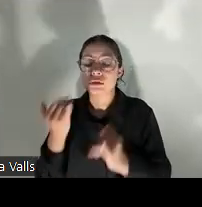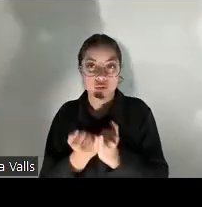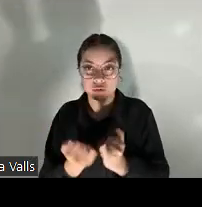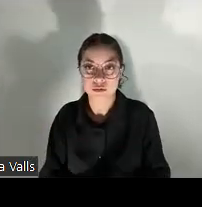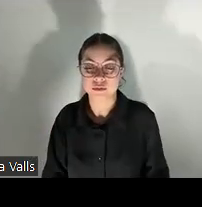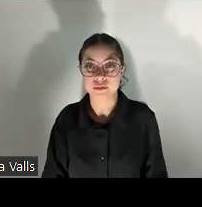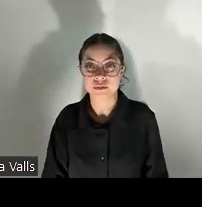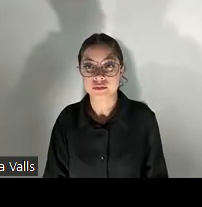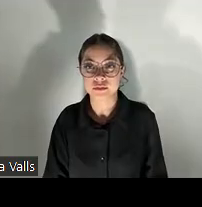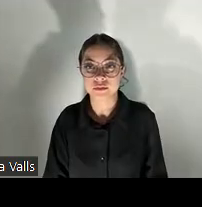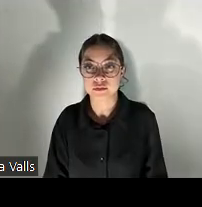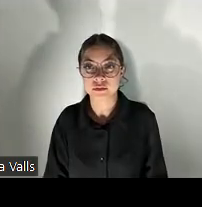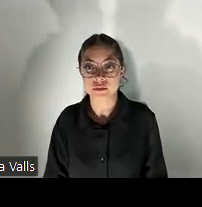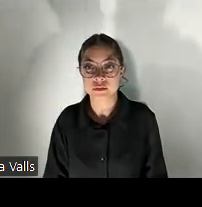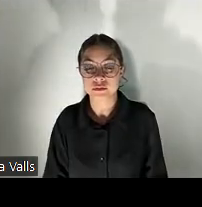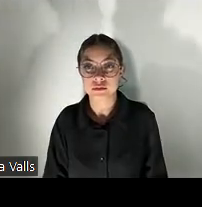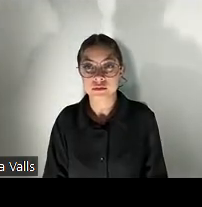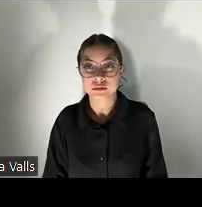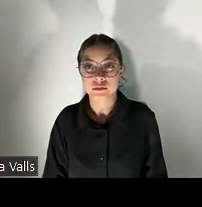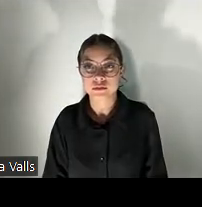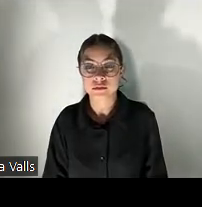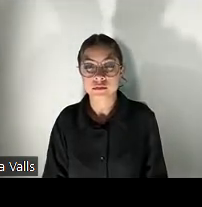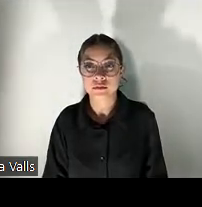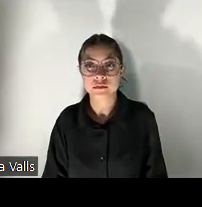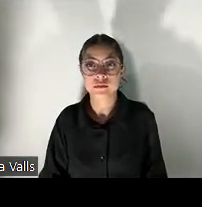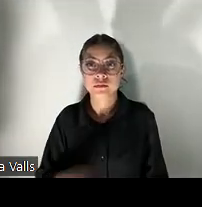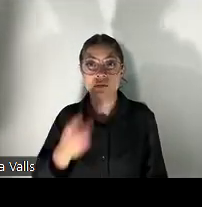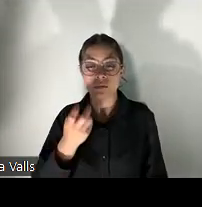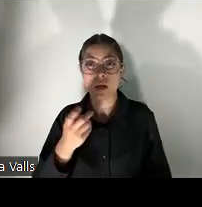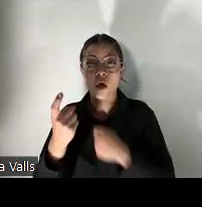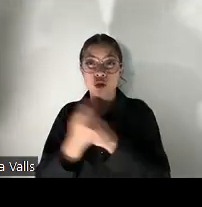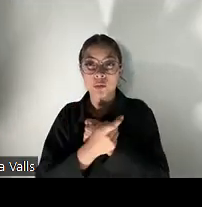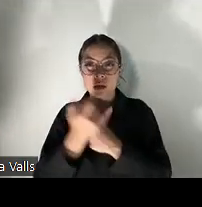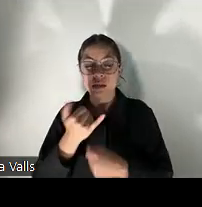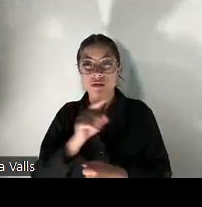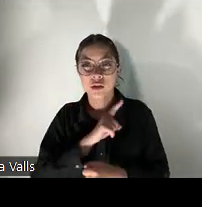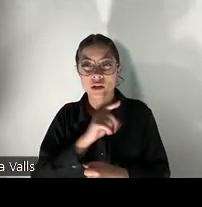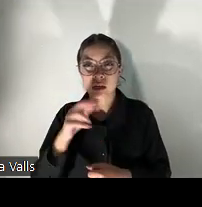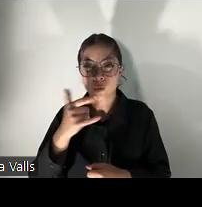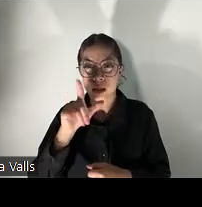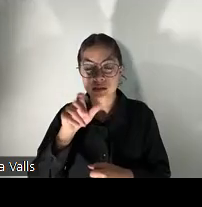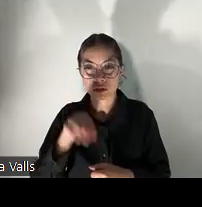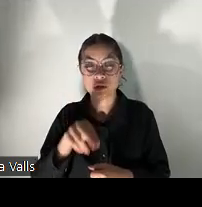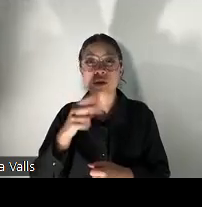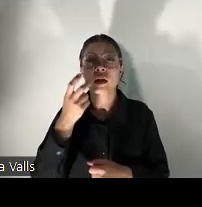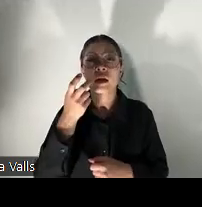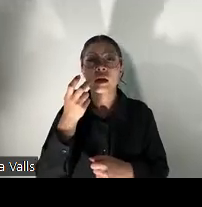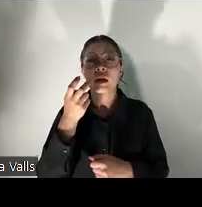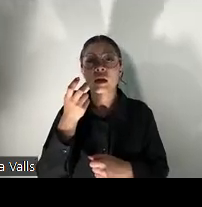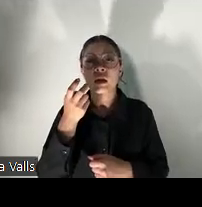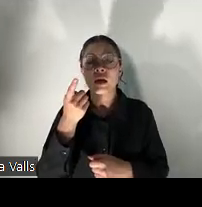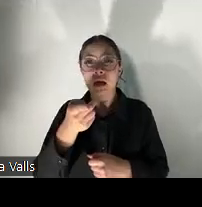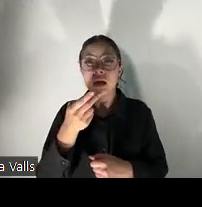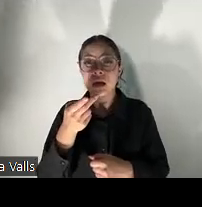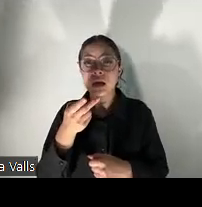Ahora, en base a automatismos y regulación. Los automatismos brindan la homeostasis basal,